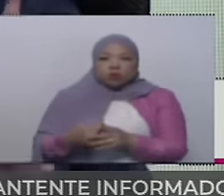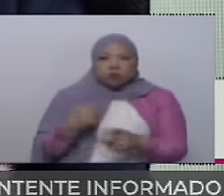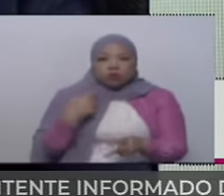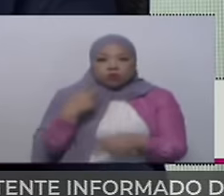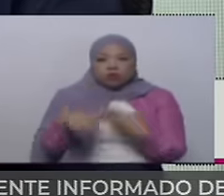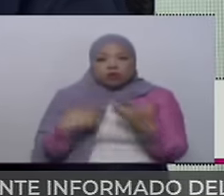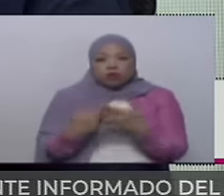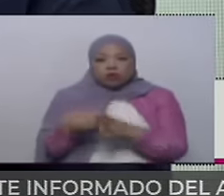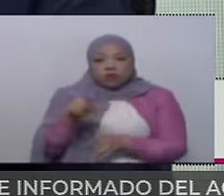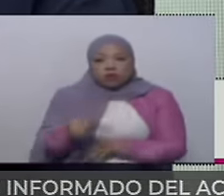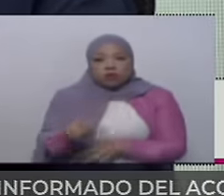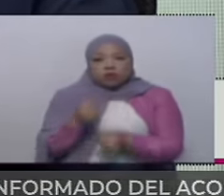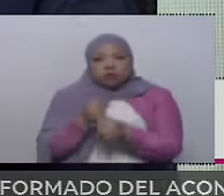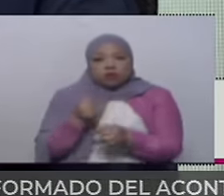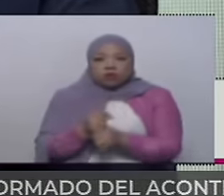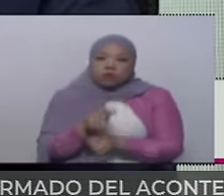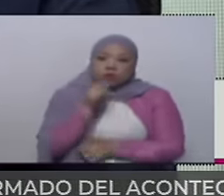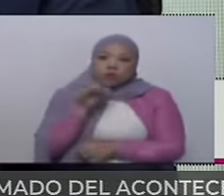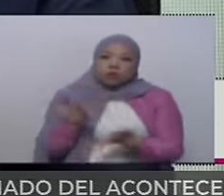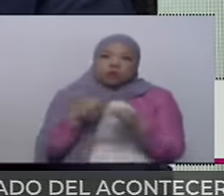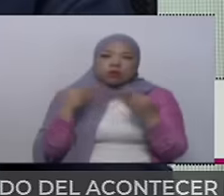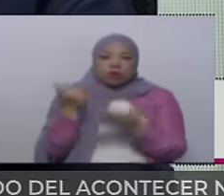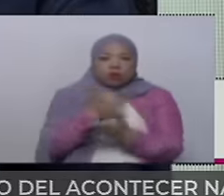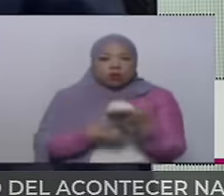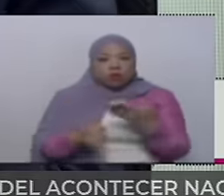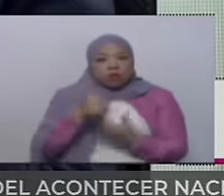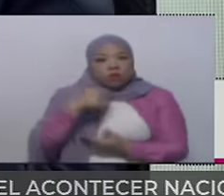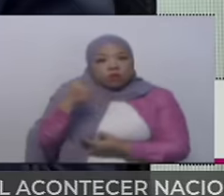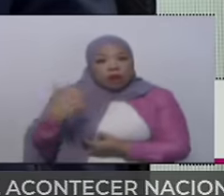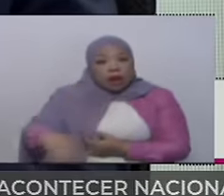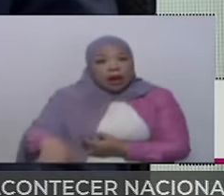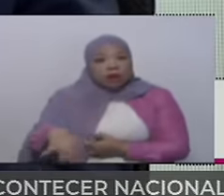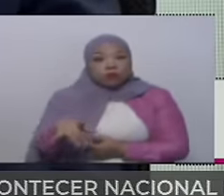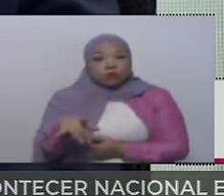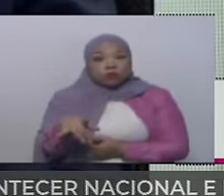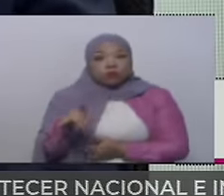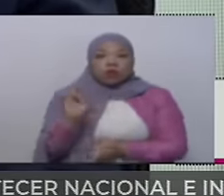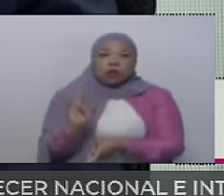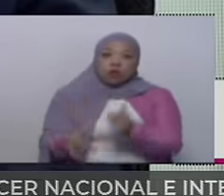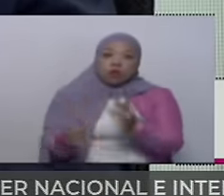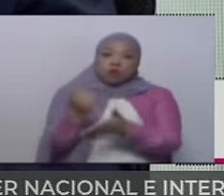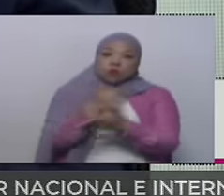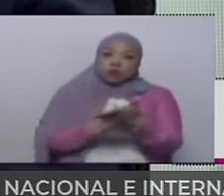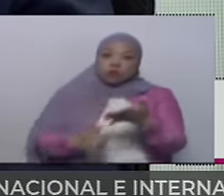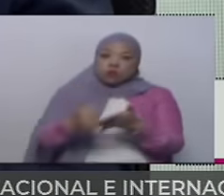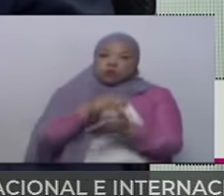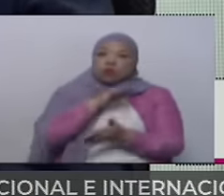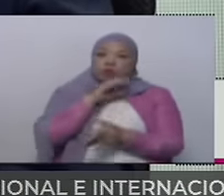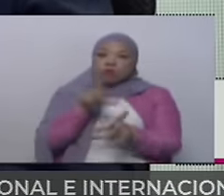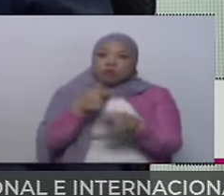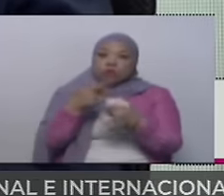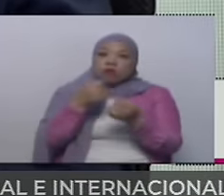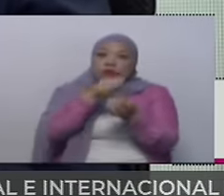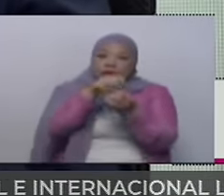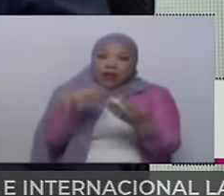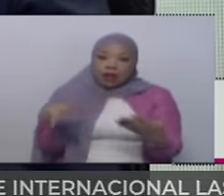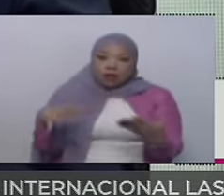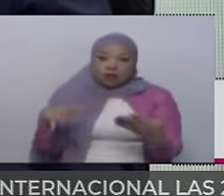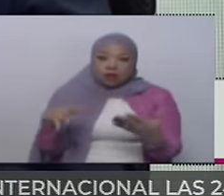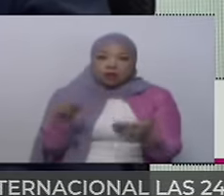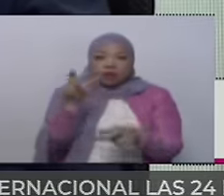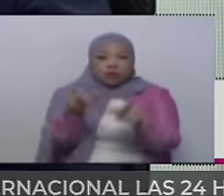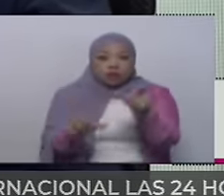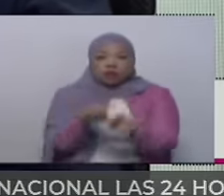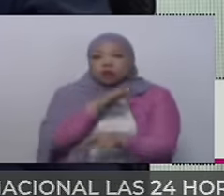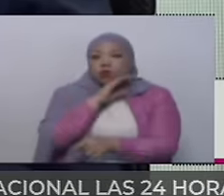qué tratamientos están recibiendo a través de la farmacia de alto costo, porque ahí estamos dando los tratamientos a los pacientes oncológicos de forma gratuita, garantizando